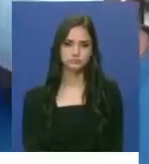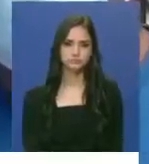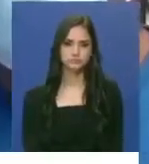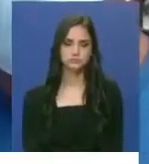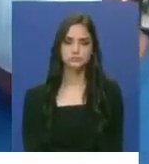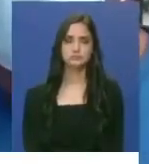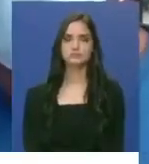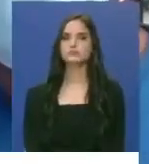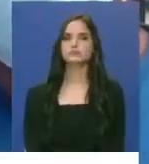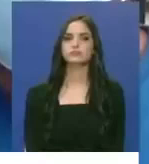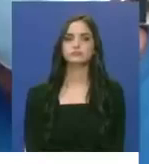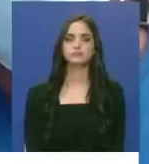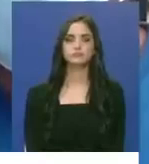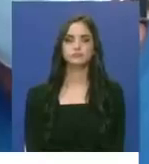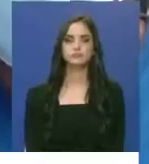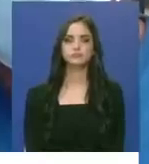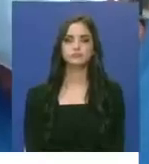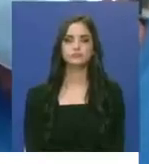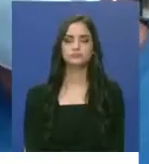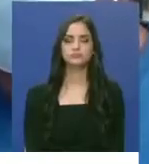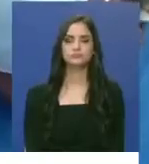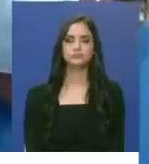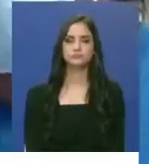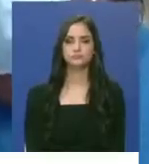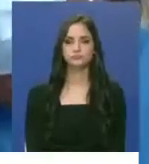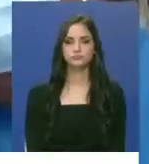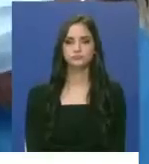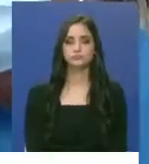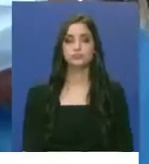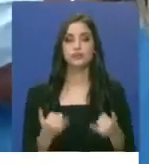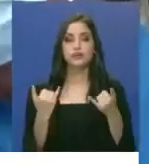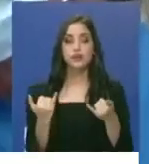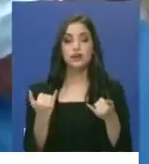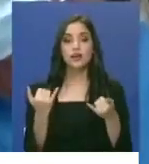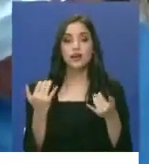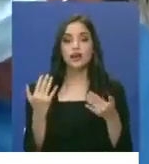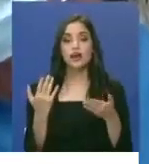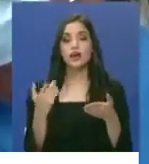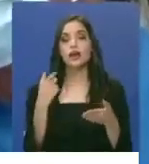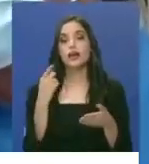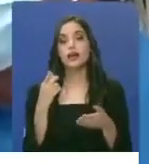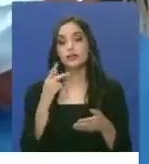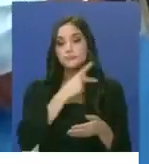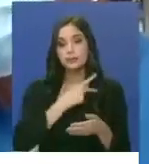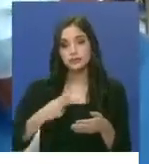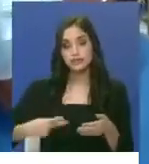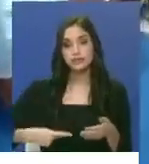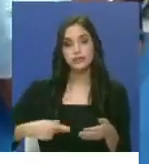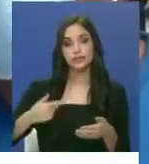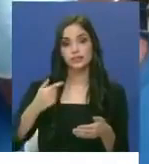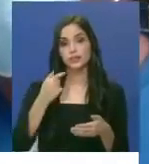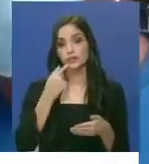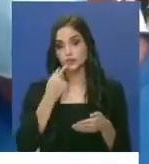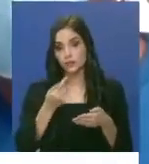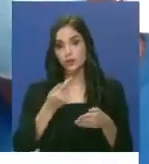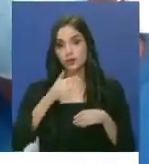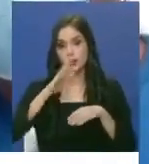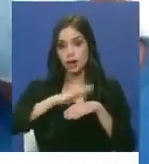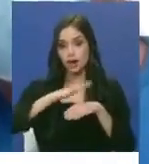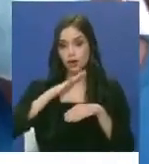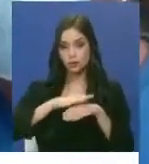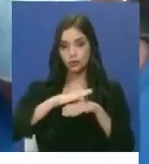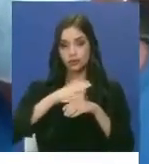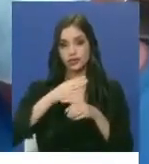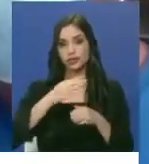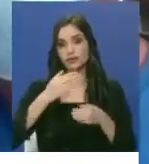Es caminar hacia el lugar que el presidente viene para dar la orden de proceder. Porque es necesario